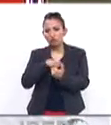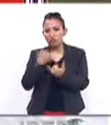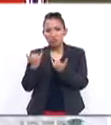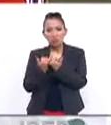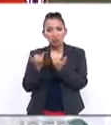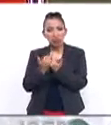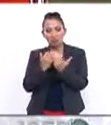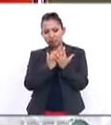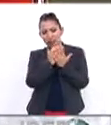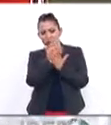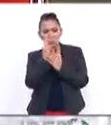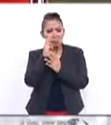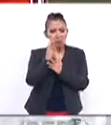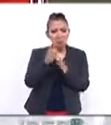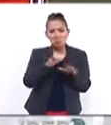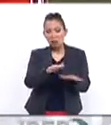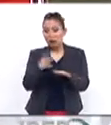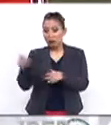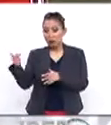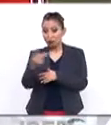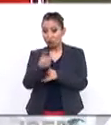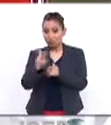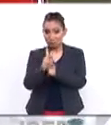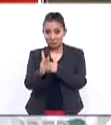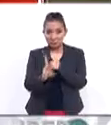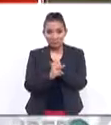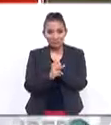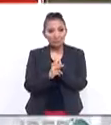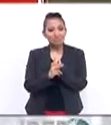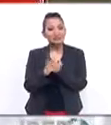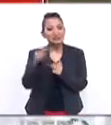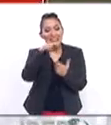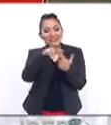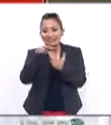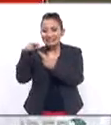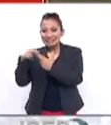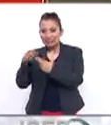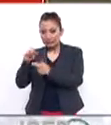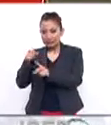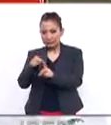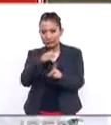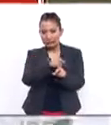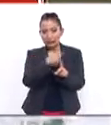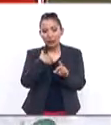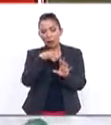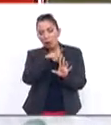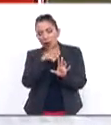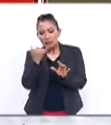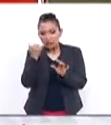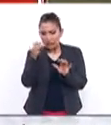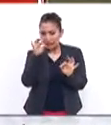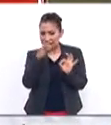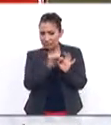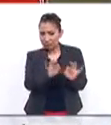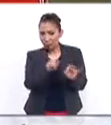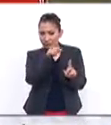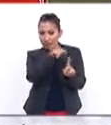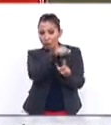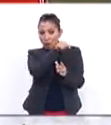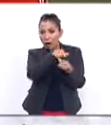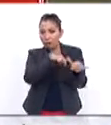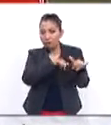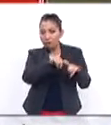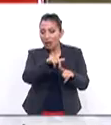mutuamente exóticos, los dos somos países que en nuestras regiones específicas somos estratégicos, tenemos una